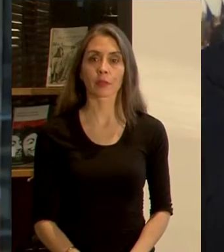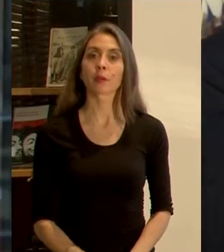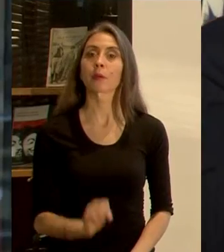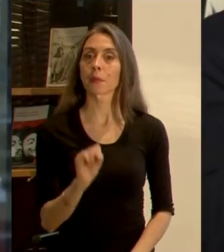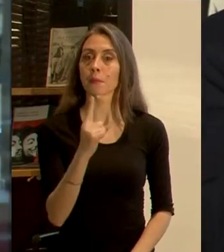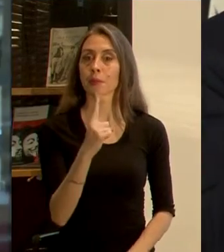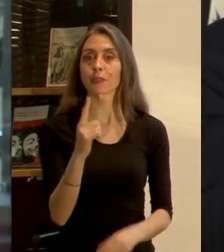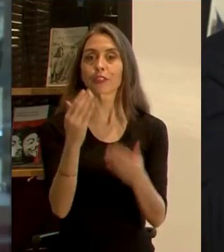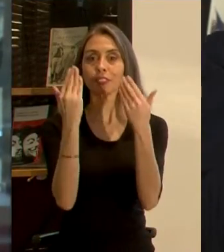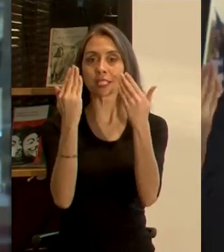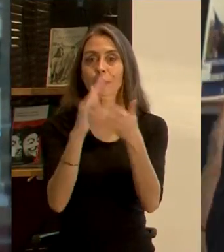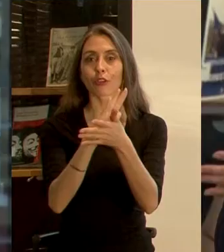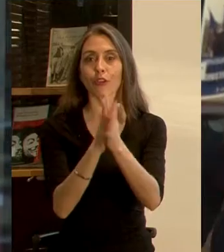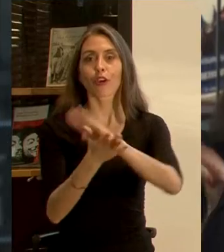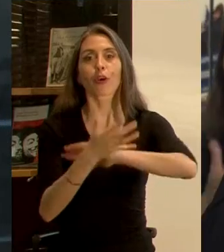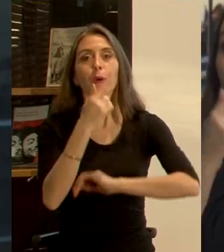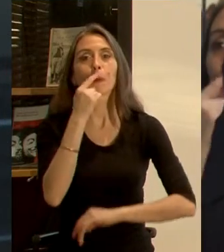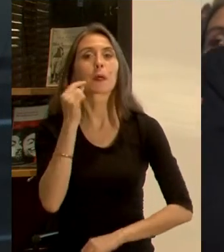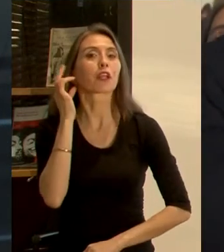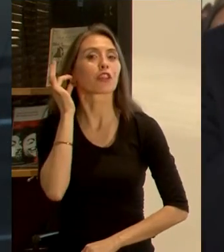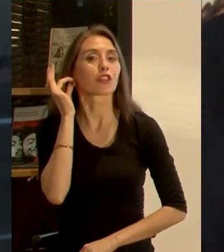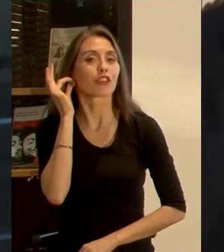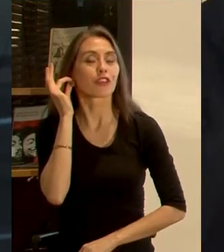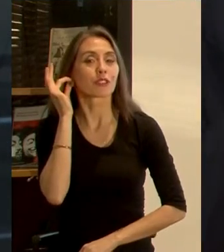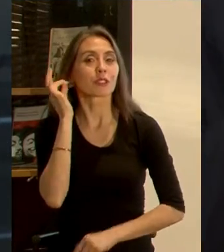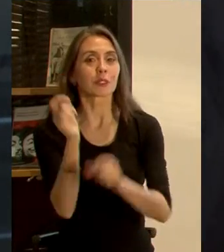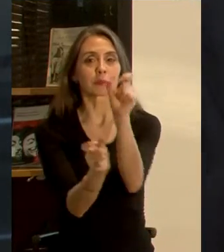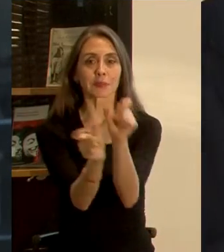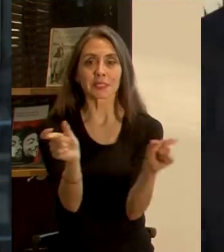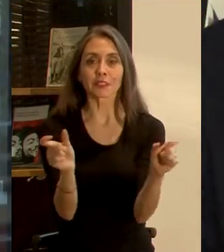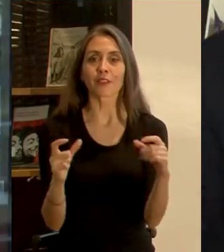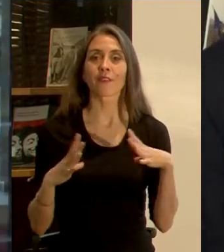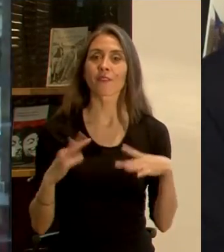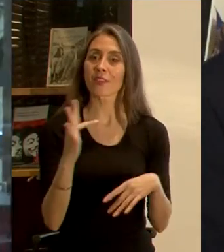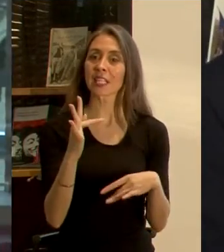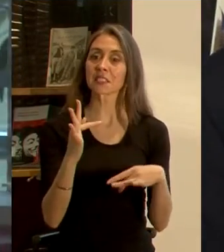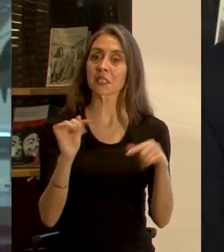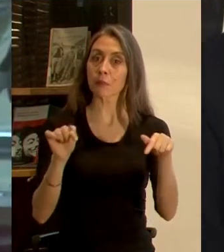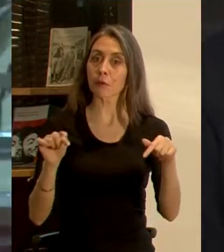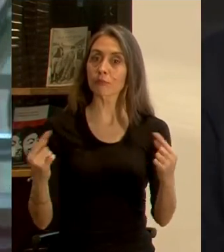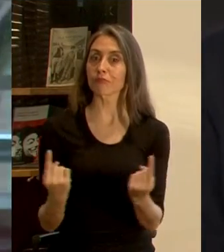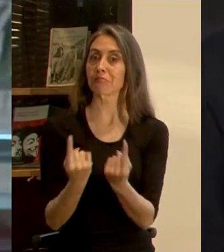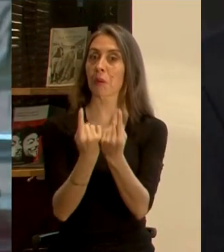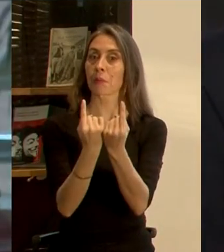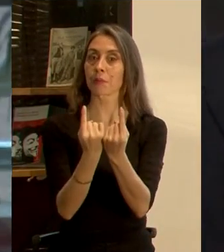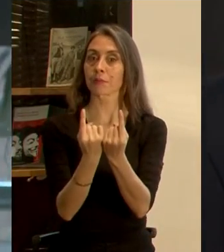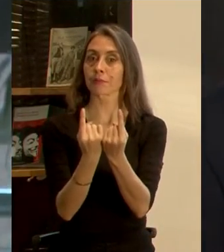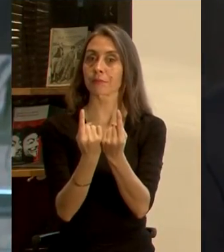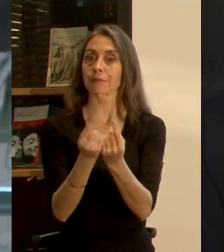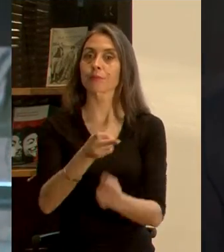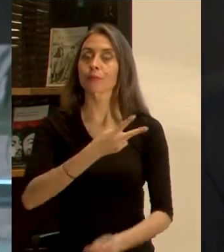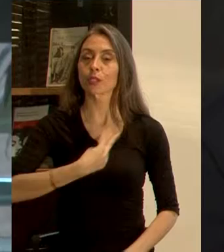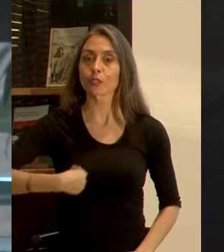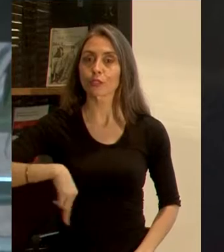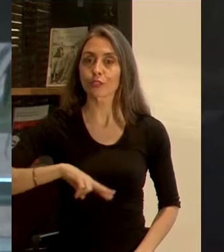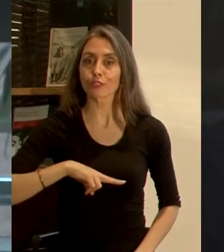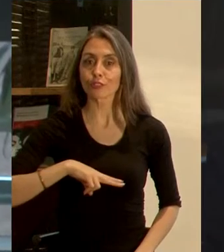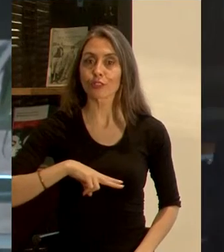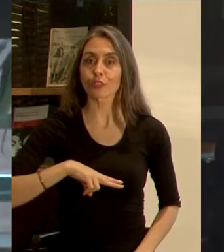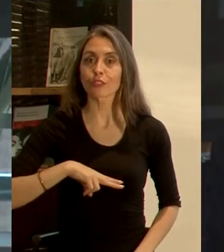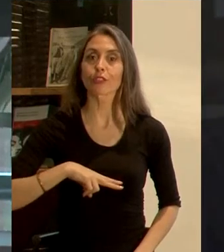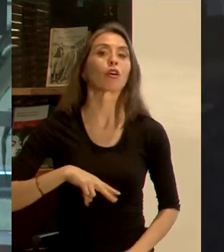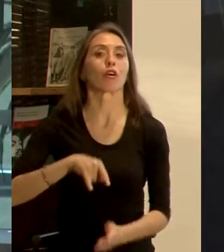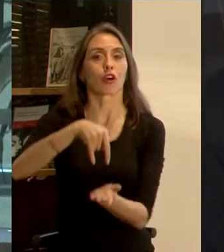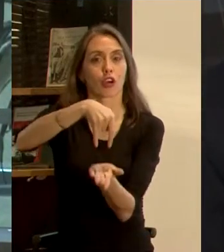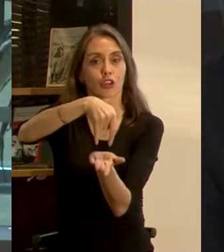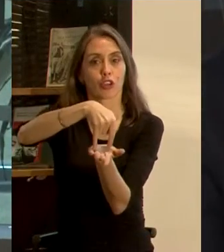Bueno, primero saludarla a todas y a todos, felicitar este encuentro. Nosotros hemos intentado como